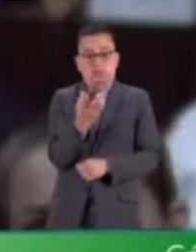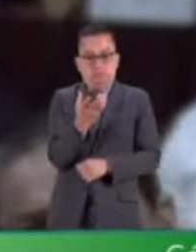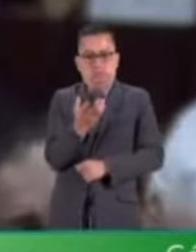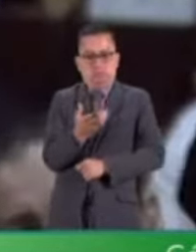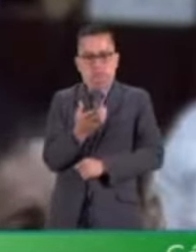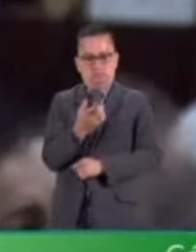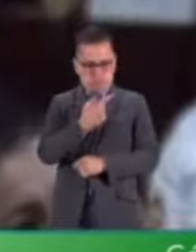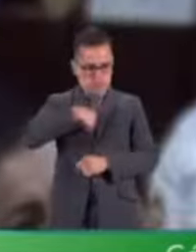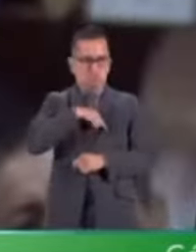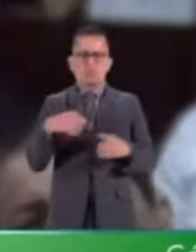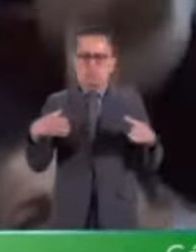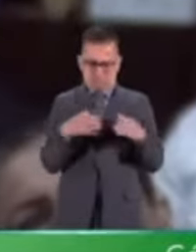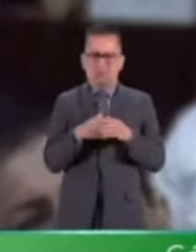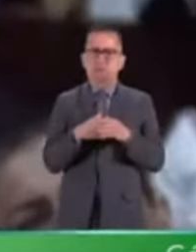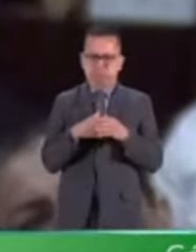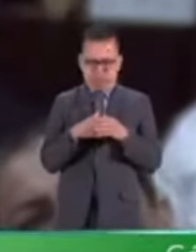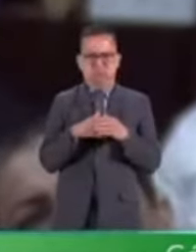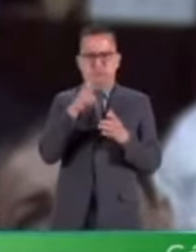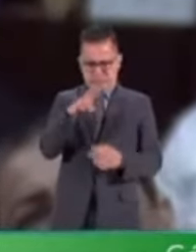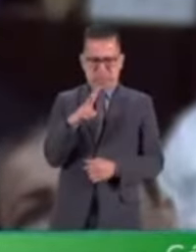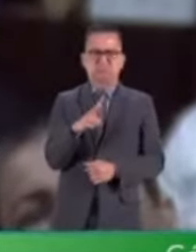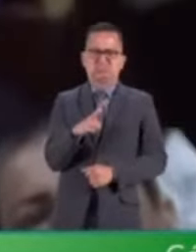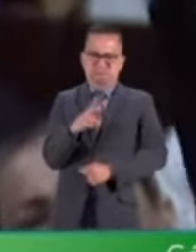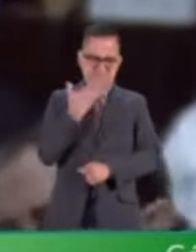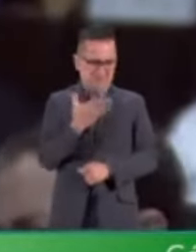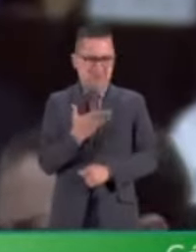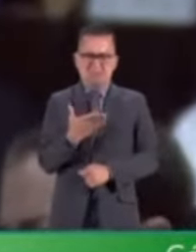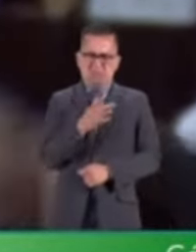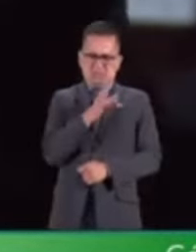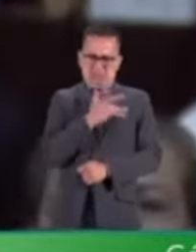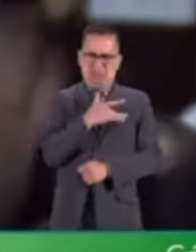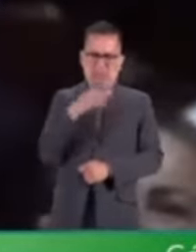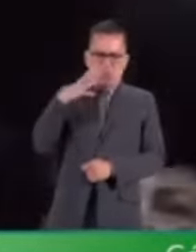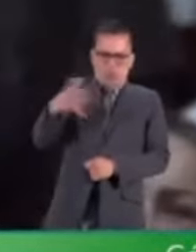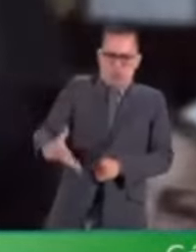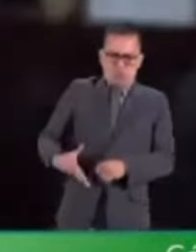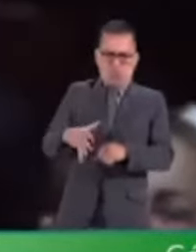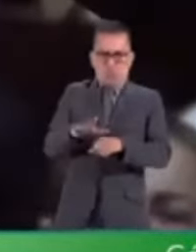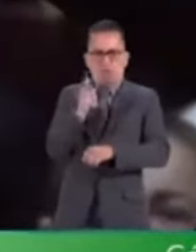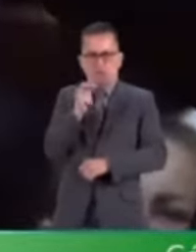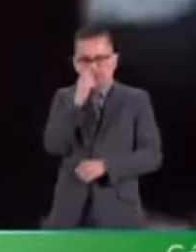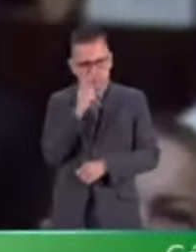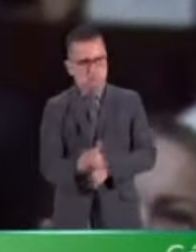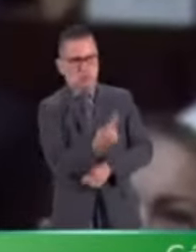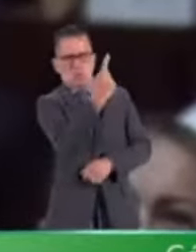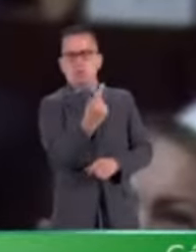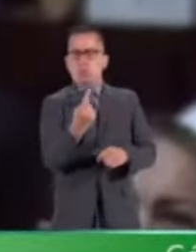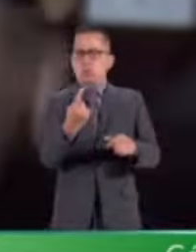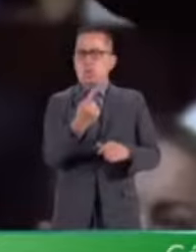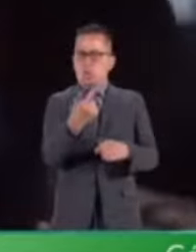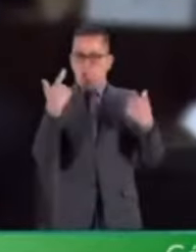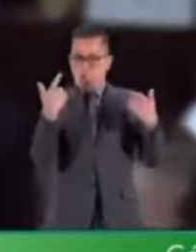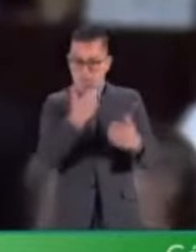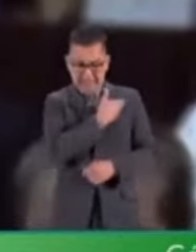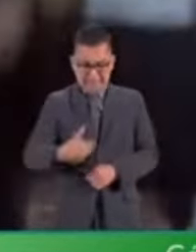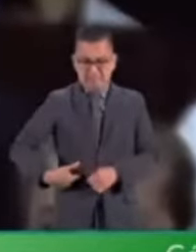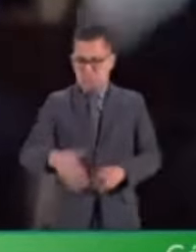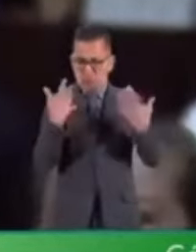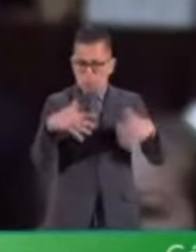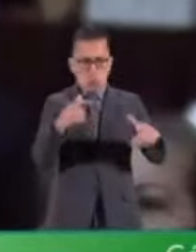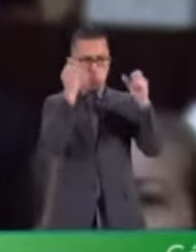movimiento se siente muy orgulloso. ¡Años en este país! ¡Presidente!